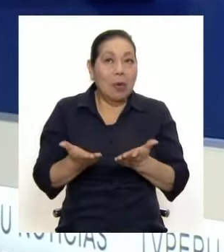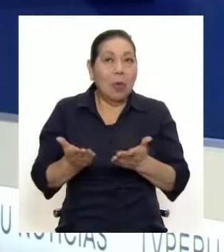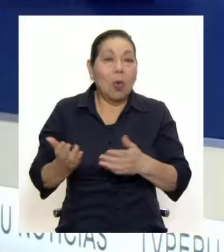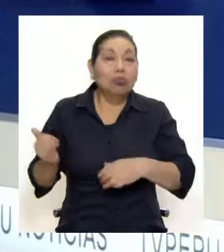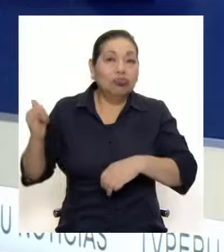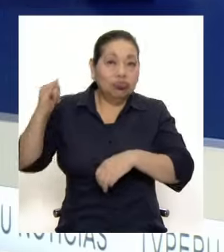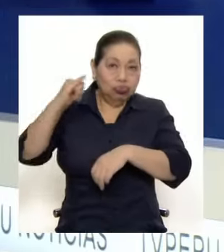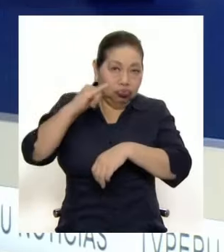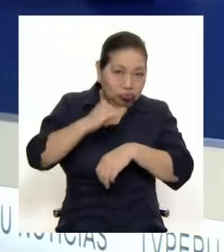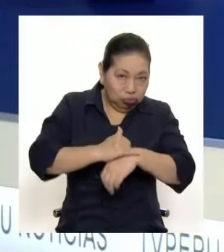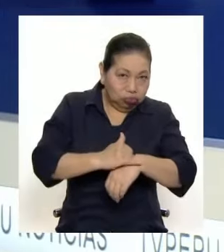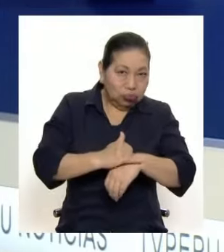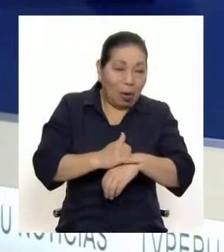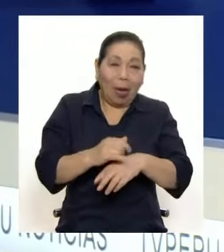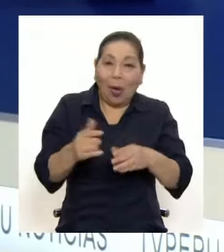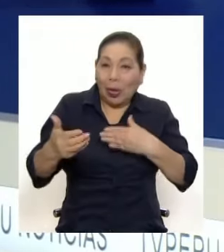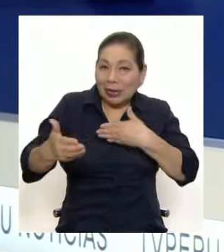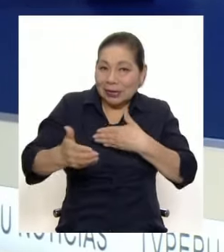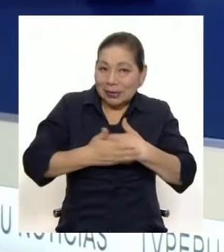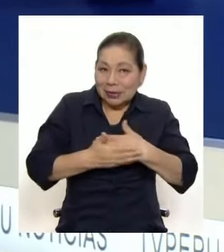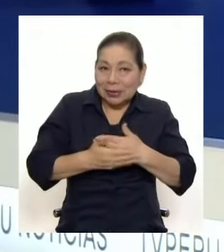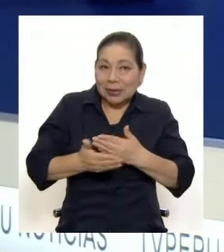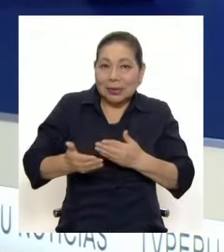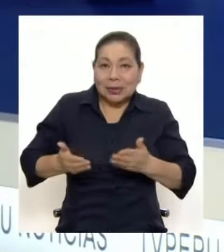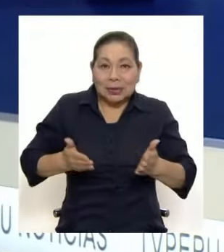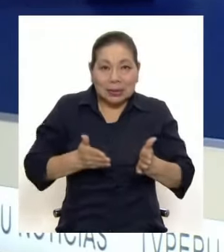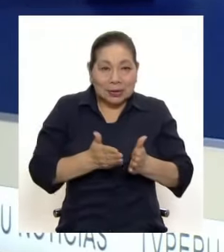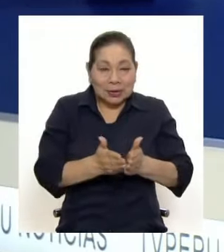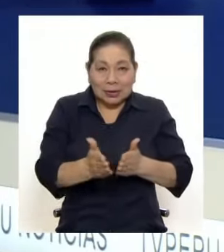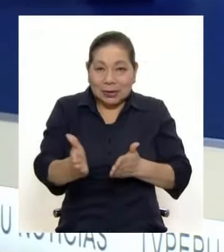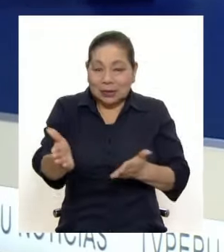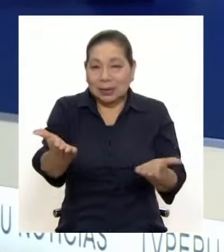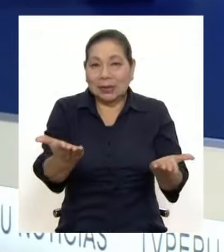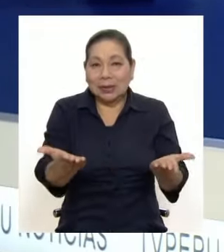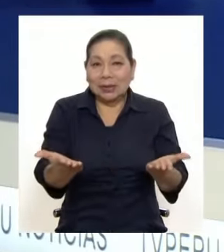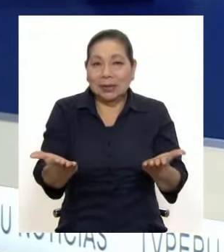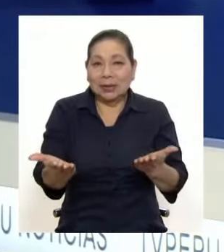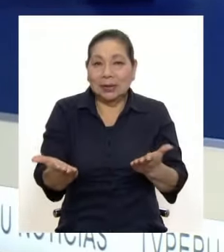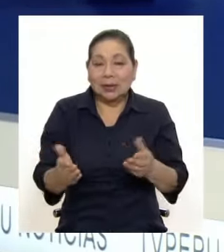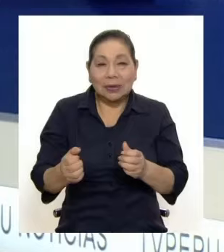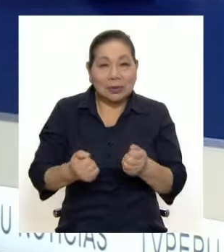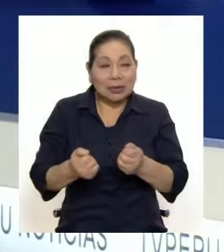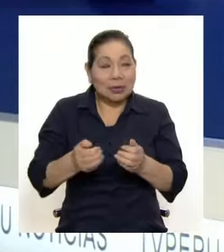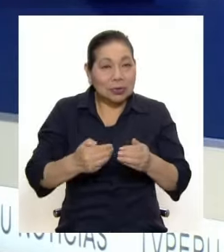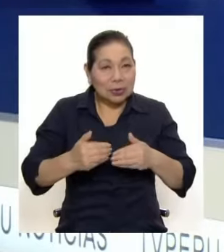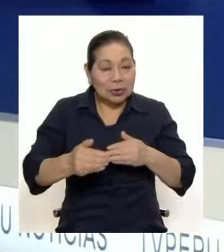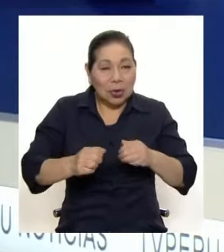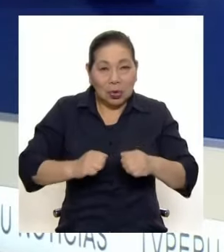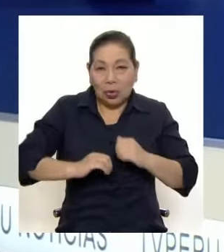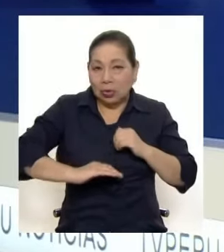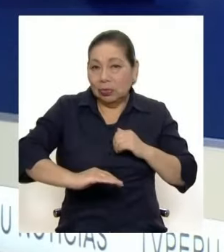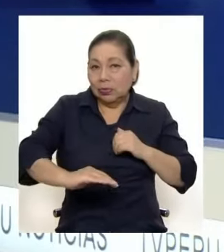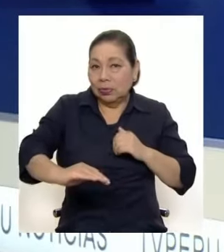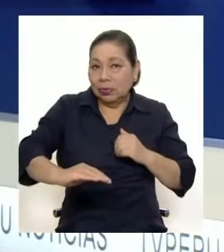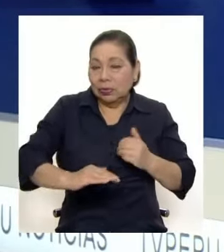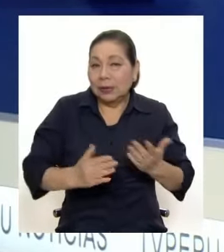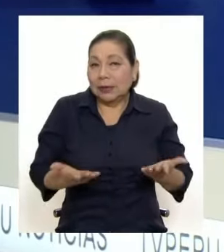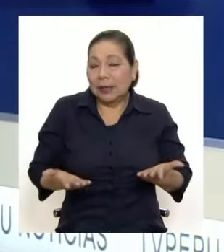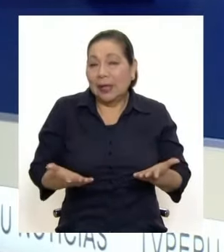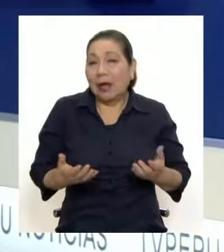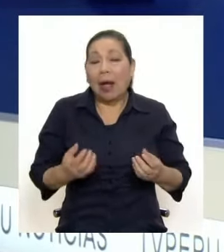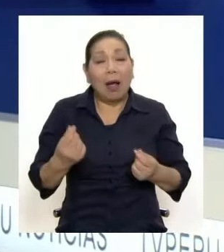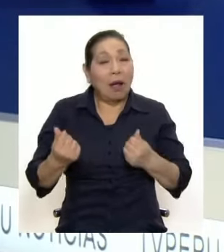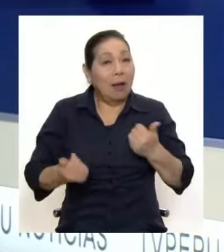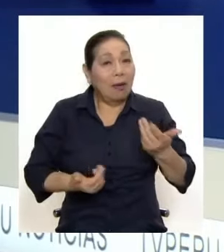Chávez integrar al a la carretera central que ahora se está haciendo el trazo final de carretera central eh